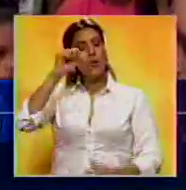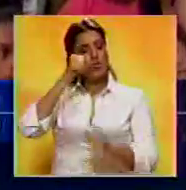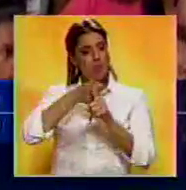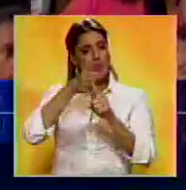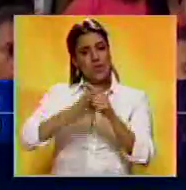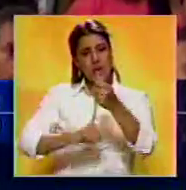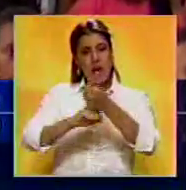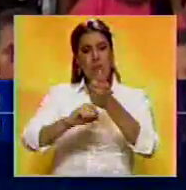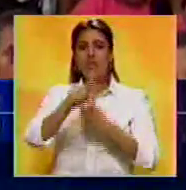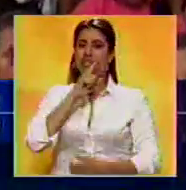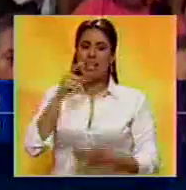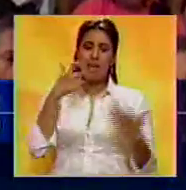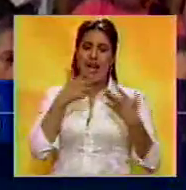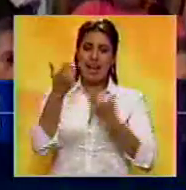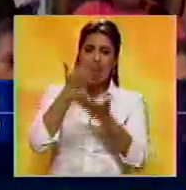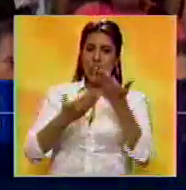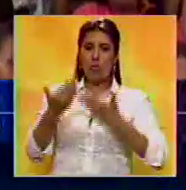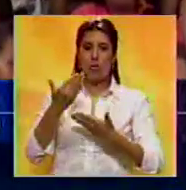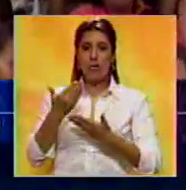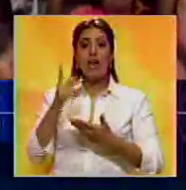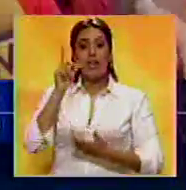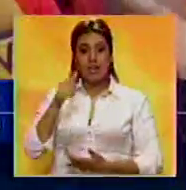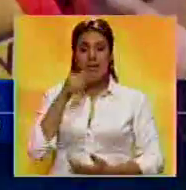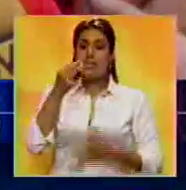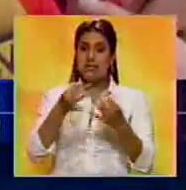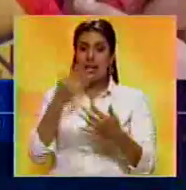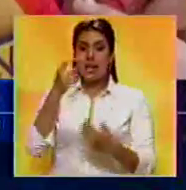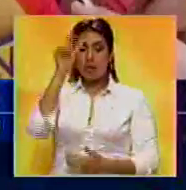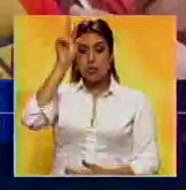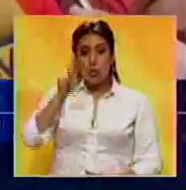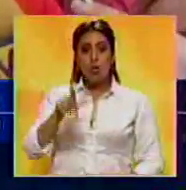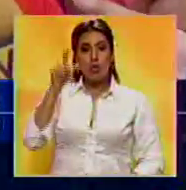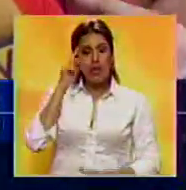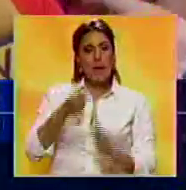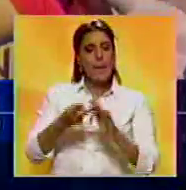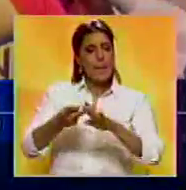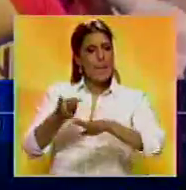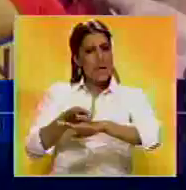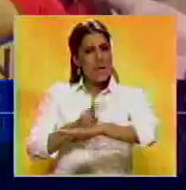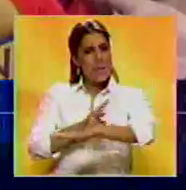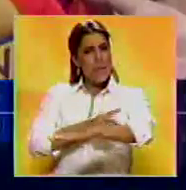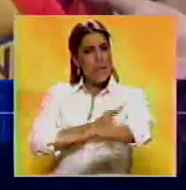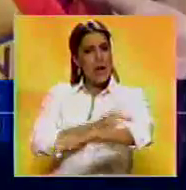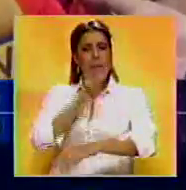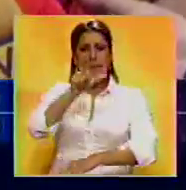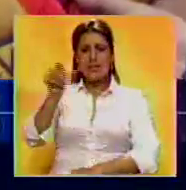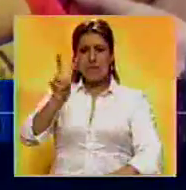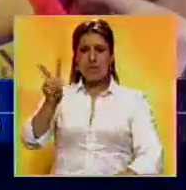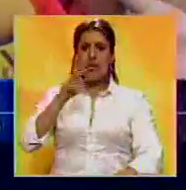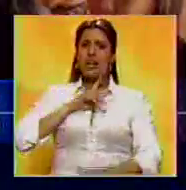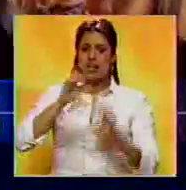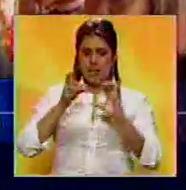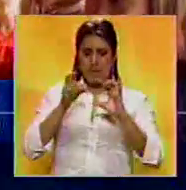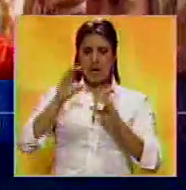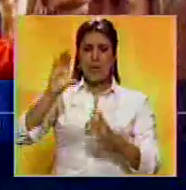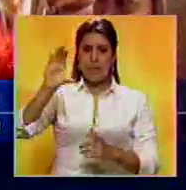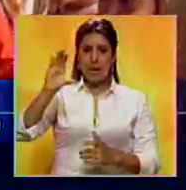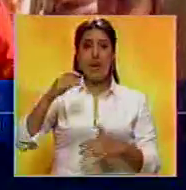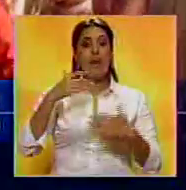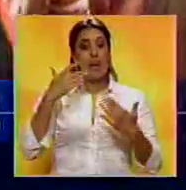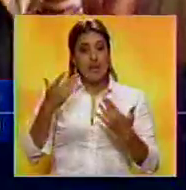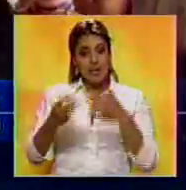luchando contra la denominada guerra económica. También señaló que cada día incrementa la cantidad de venezolanos que obtienen el carnet de la